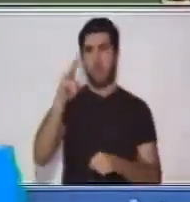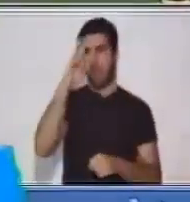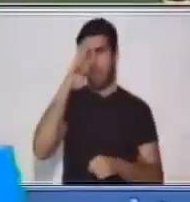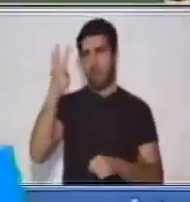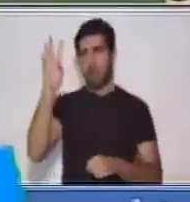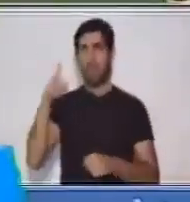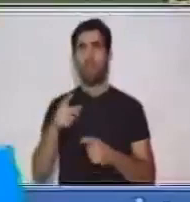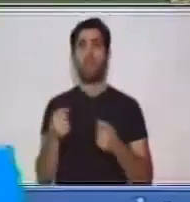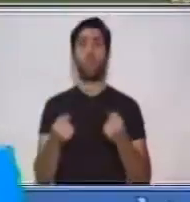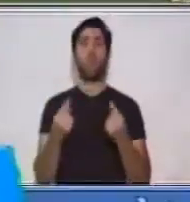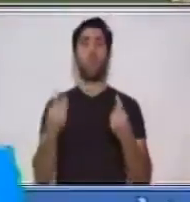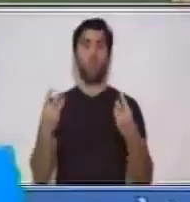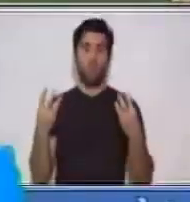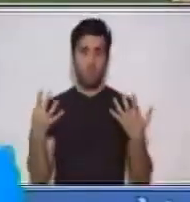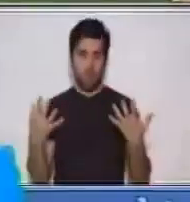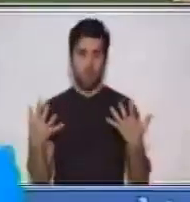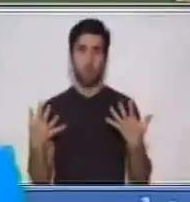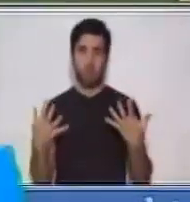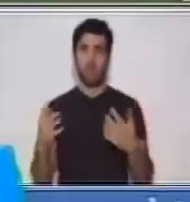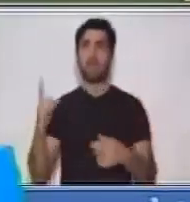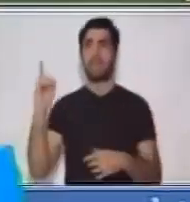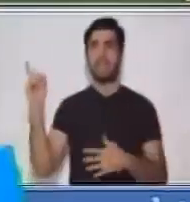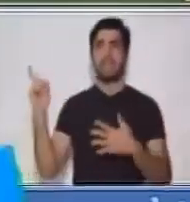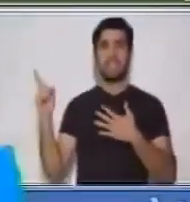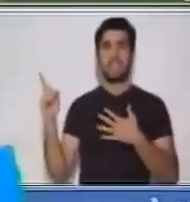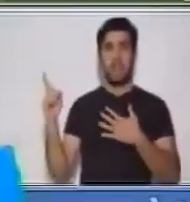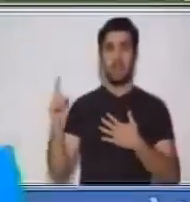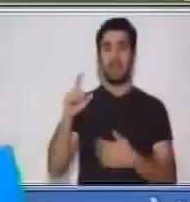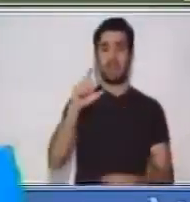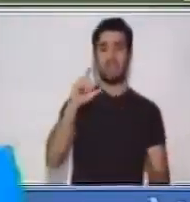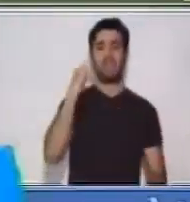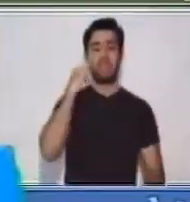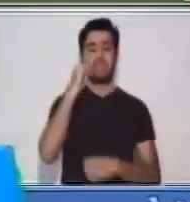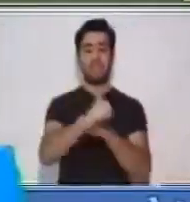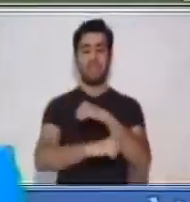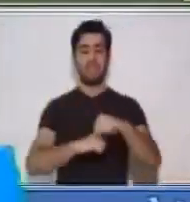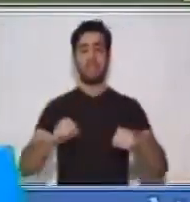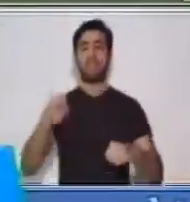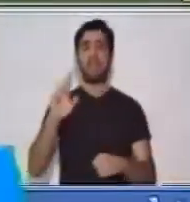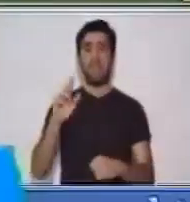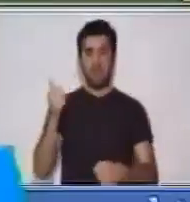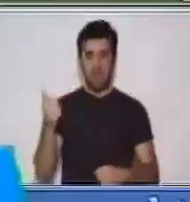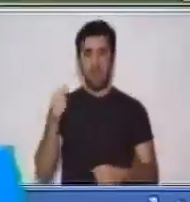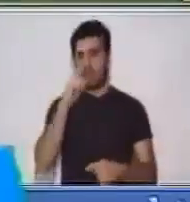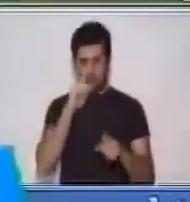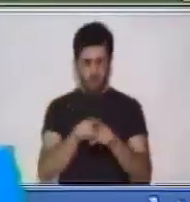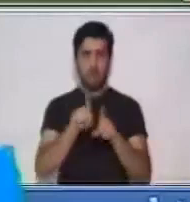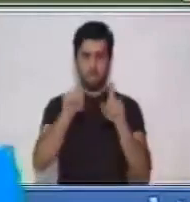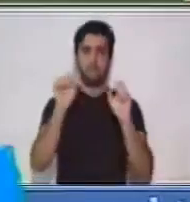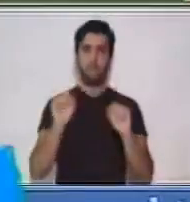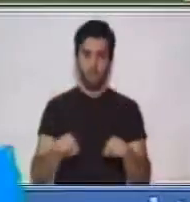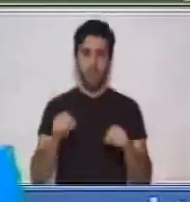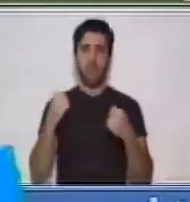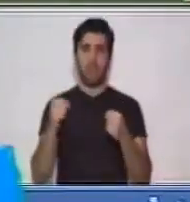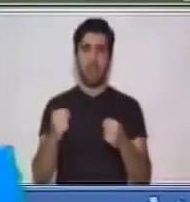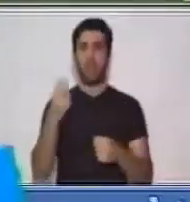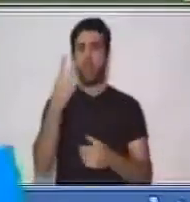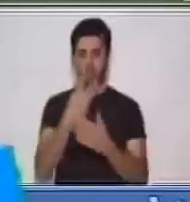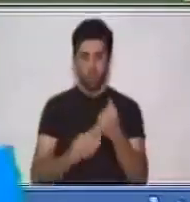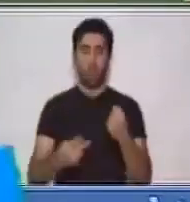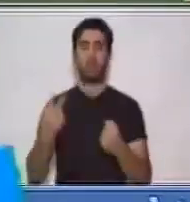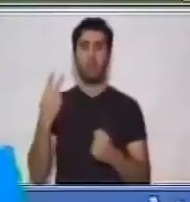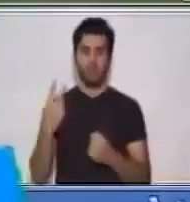puedes, aquí es con una cifra, se le llama cuando tiene un número. Puedes hacerlo con dos cifras también, porque tú ya sabes